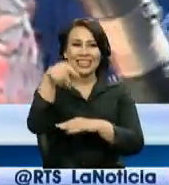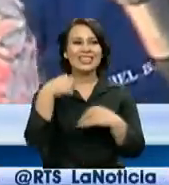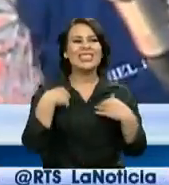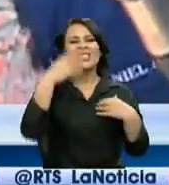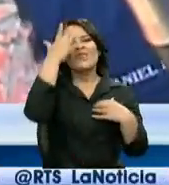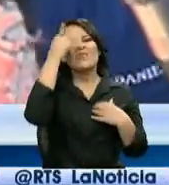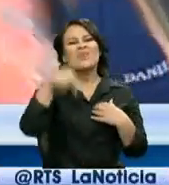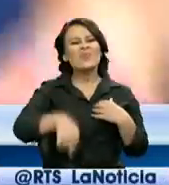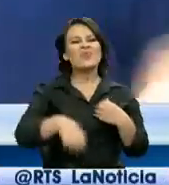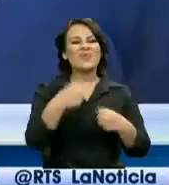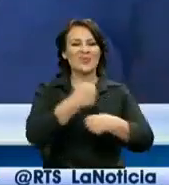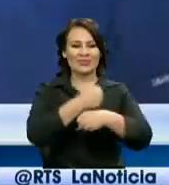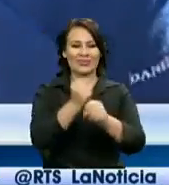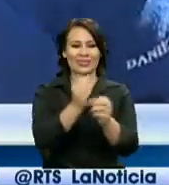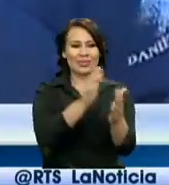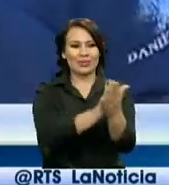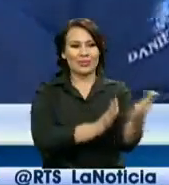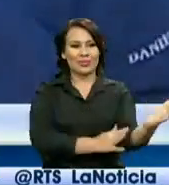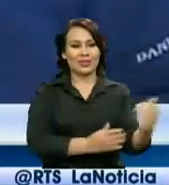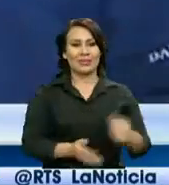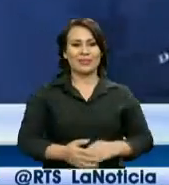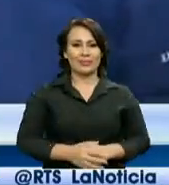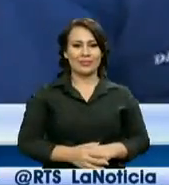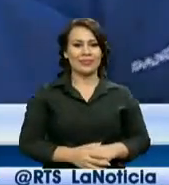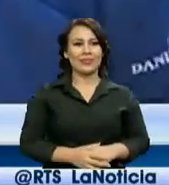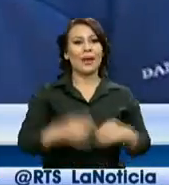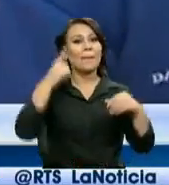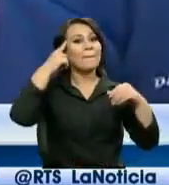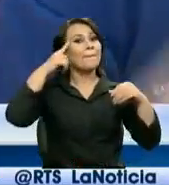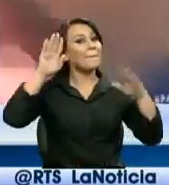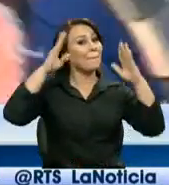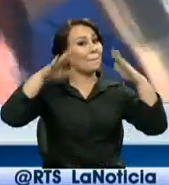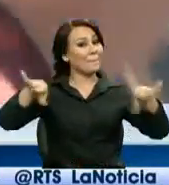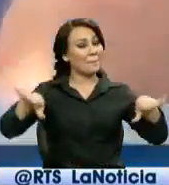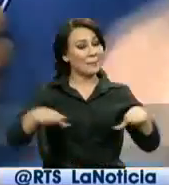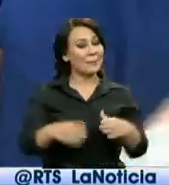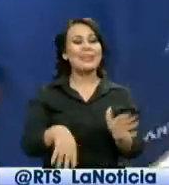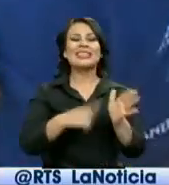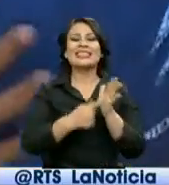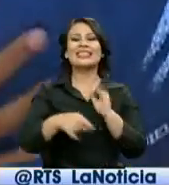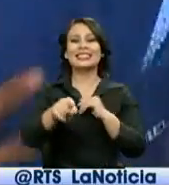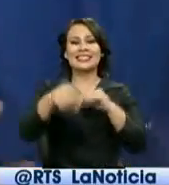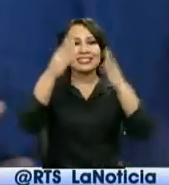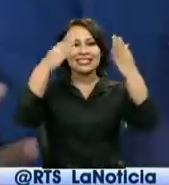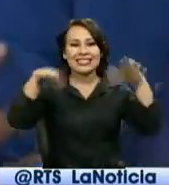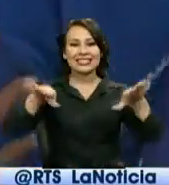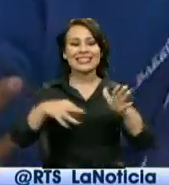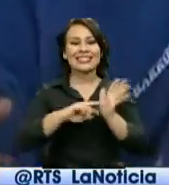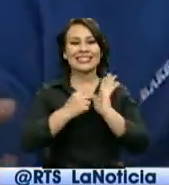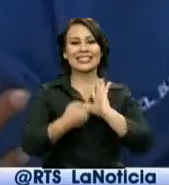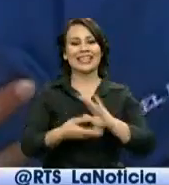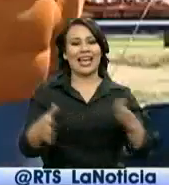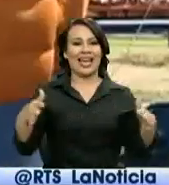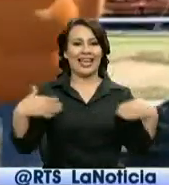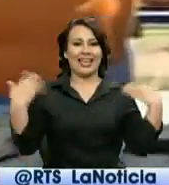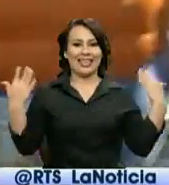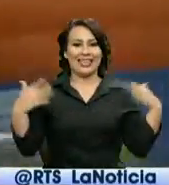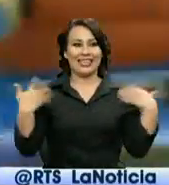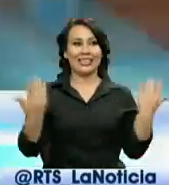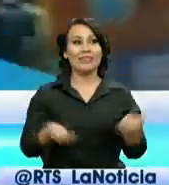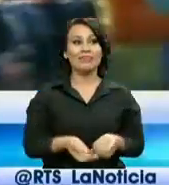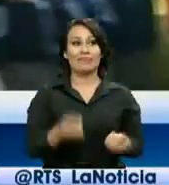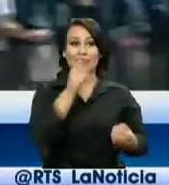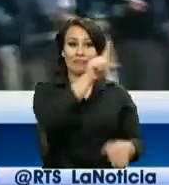haciendo este programa ustedes? Por toda mi familia. Por la Navidad. ¿Y qué es la Navidad para ti? Alegría. Fueron más